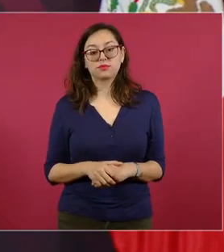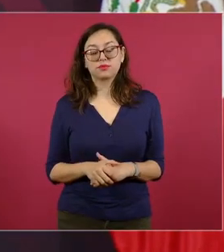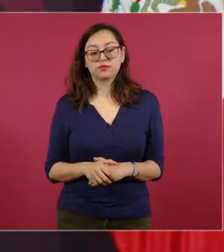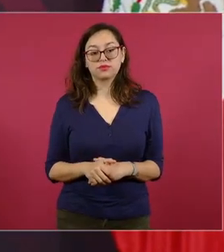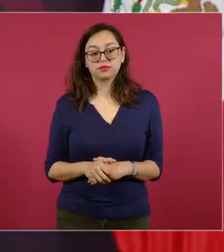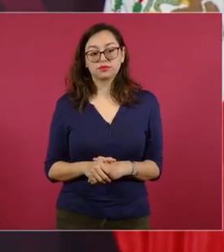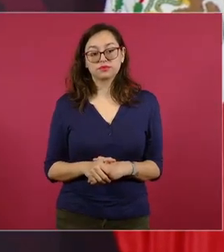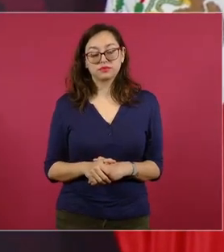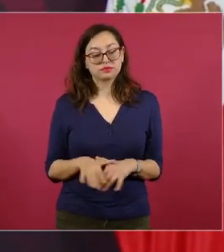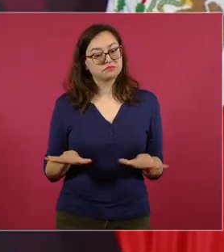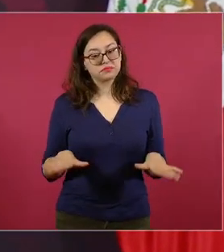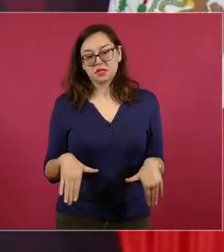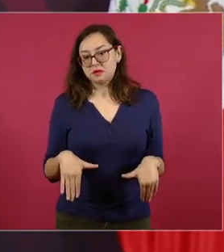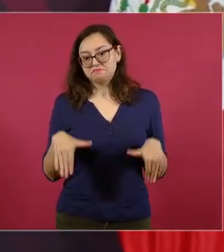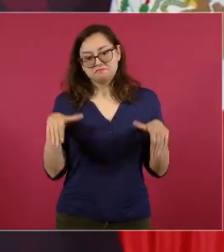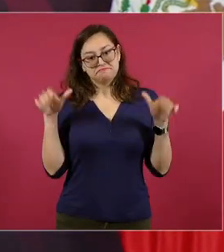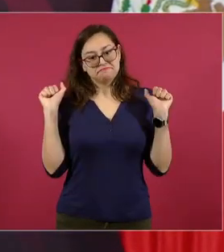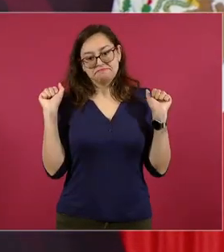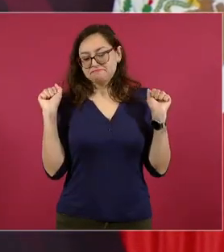ya me retiro,